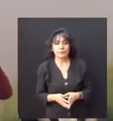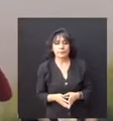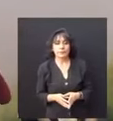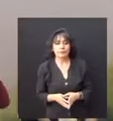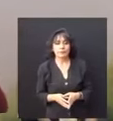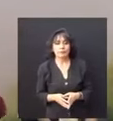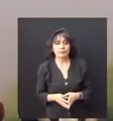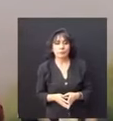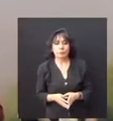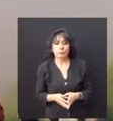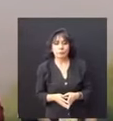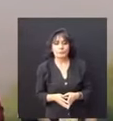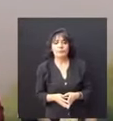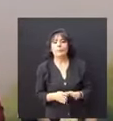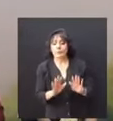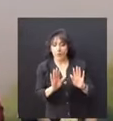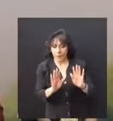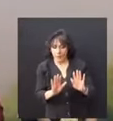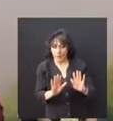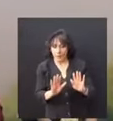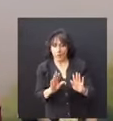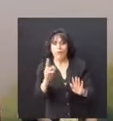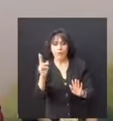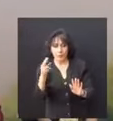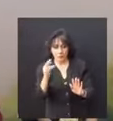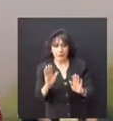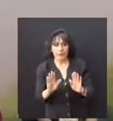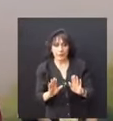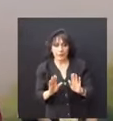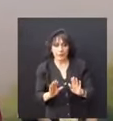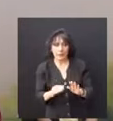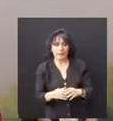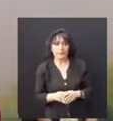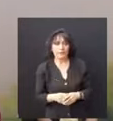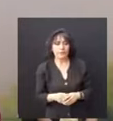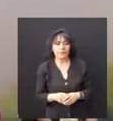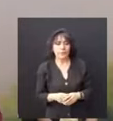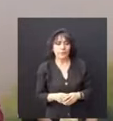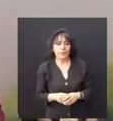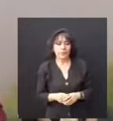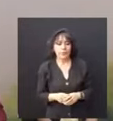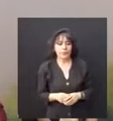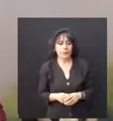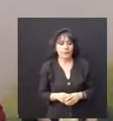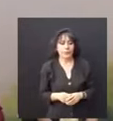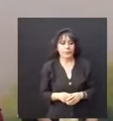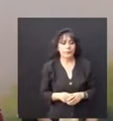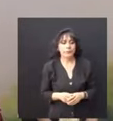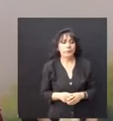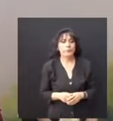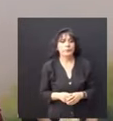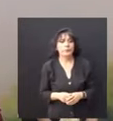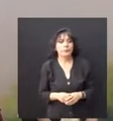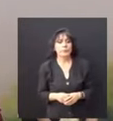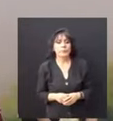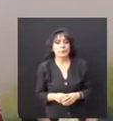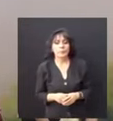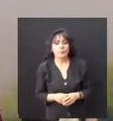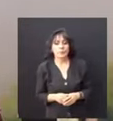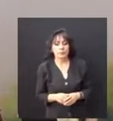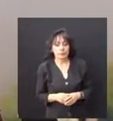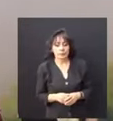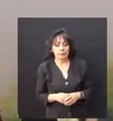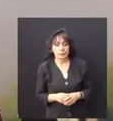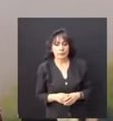Ya vamos para allá, ya vamos para allá. Pusieron este examen con la idea de que